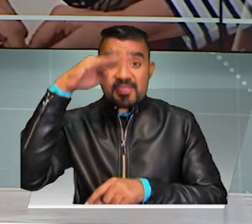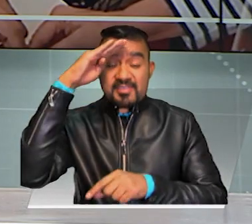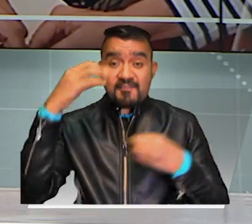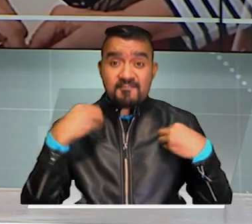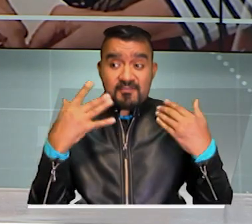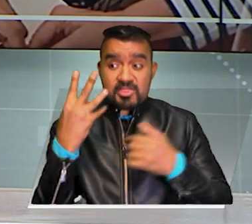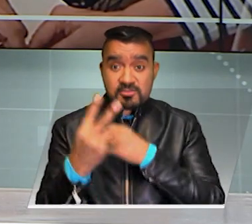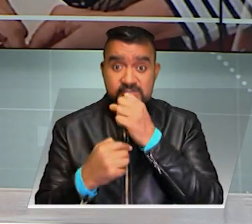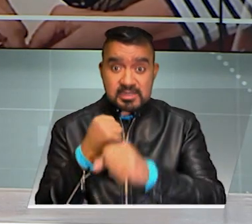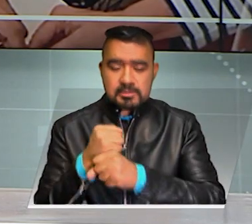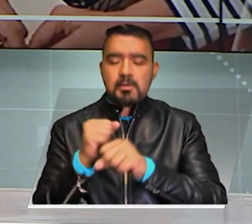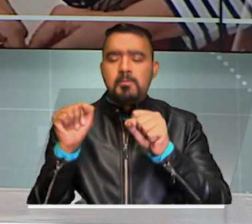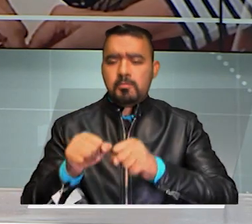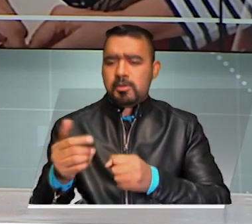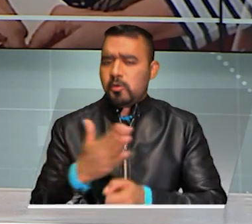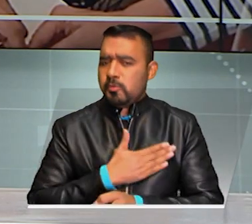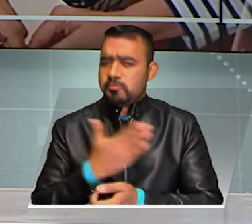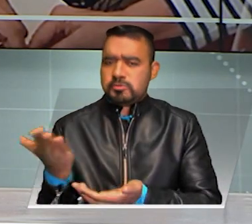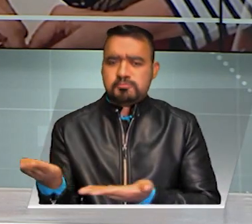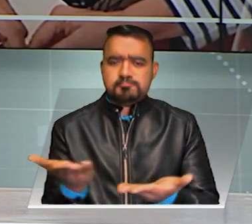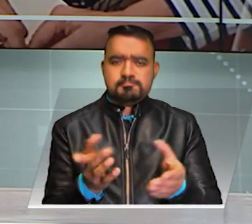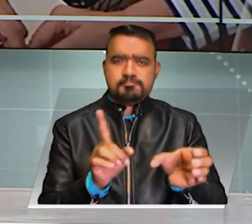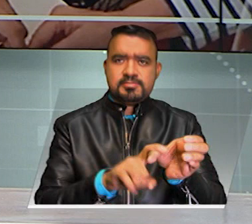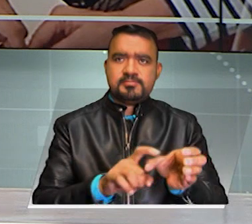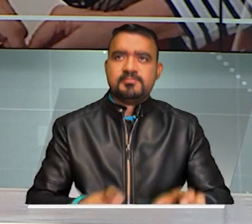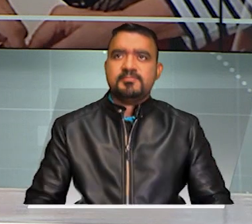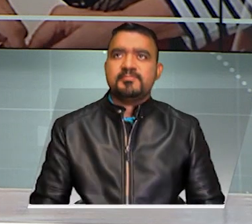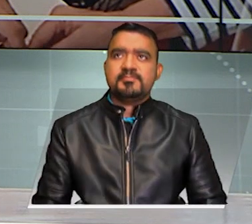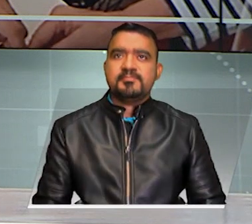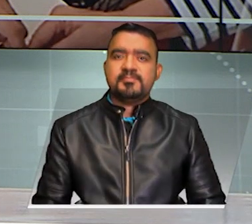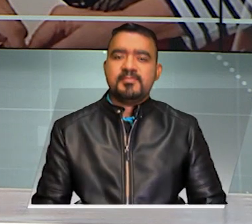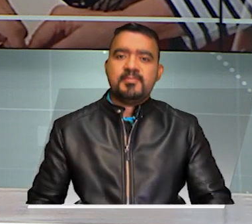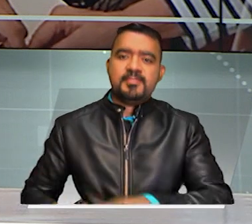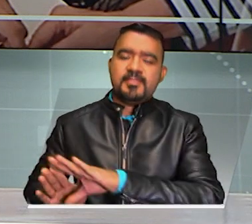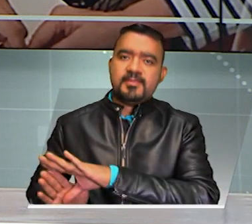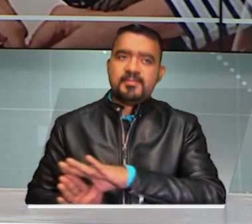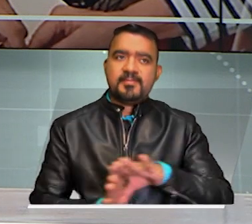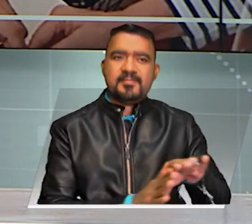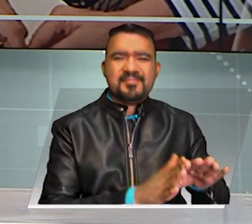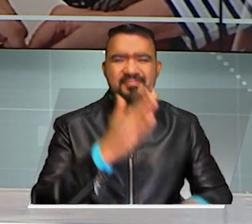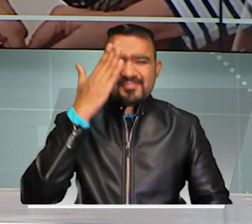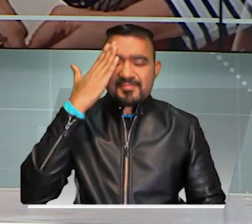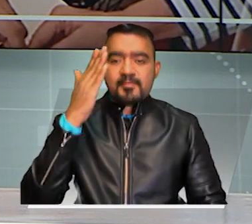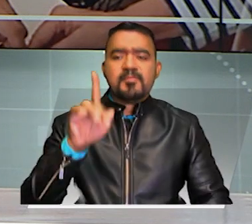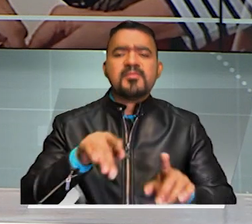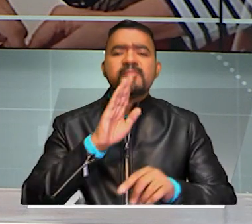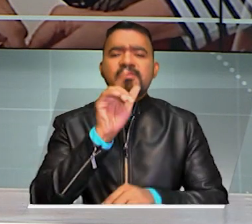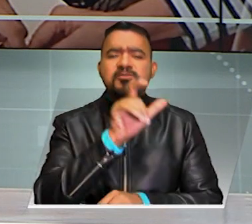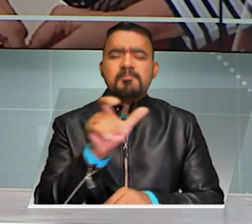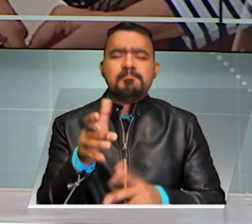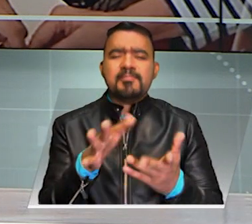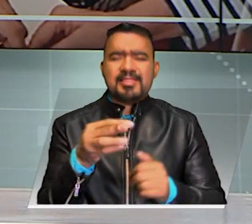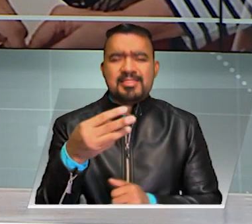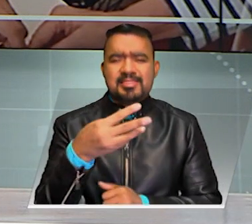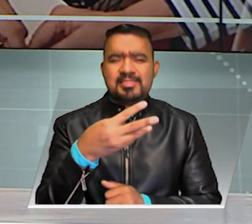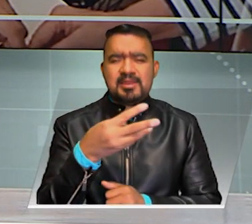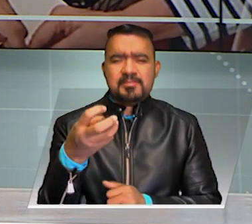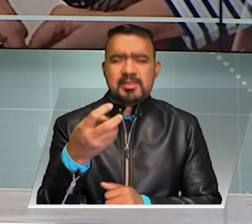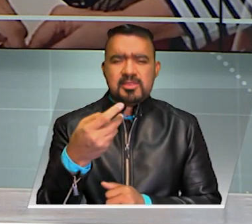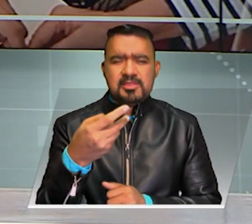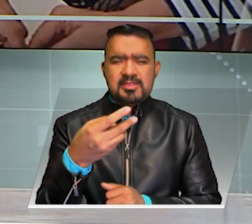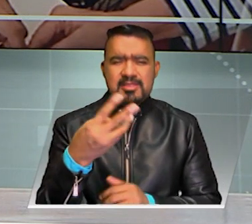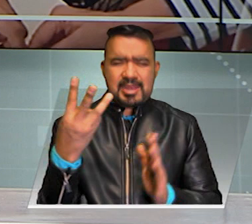Durante este mes de mayo, la Unidad para las Víctimas en Antioquia entregará la medida de indemnización económica a más de 3.200 víctimas